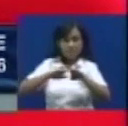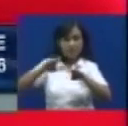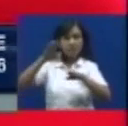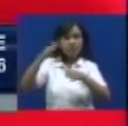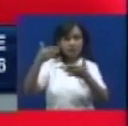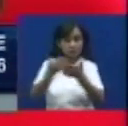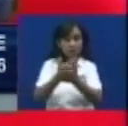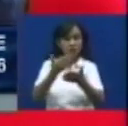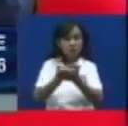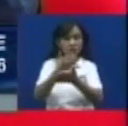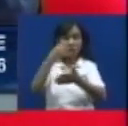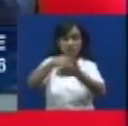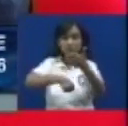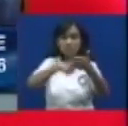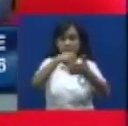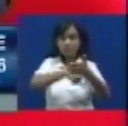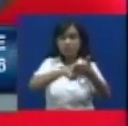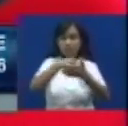desafíos.